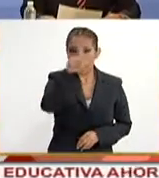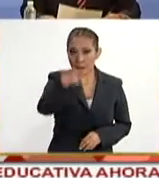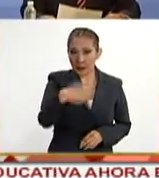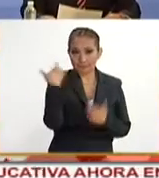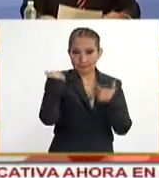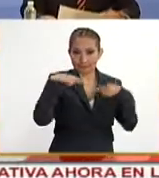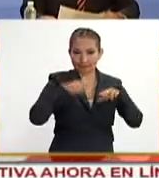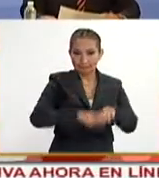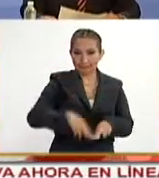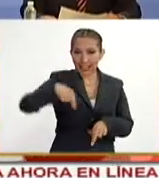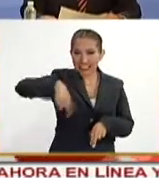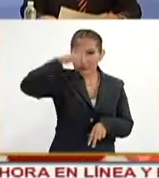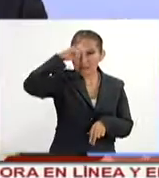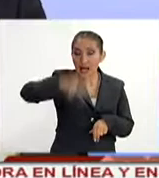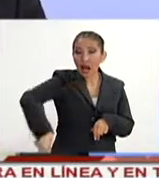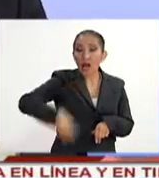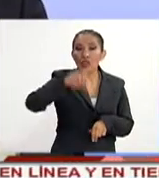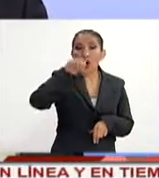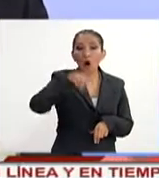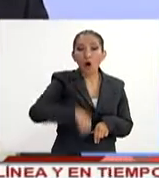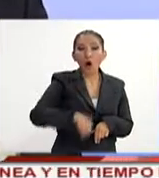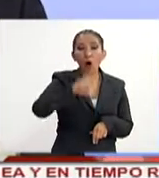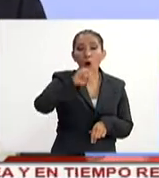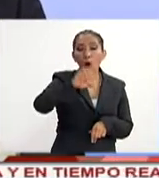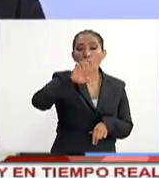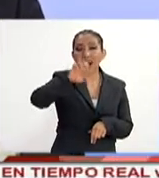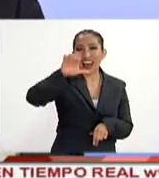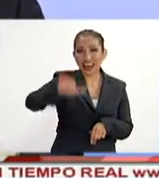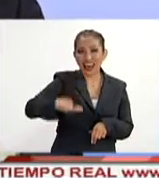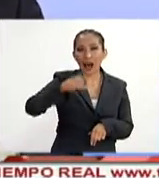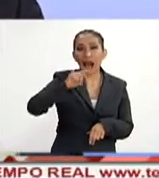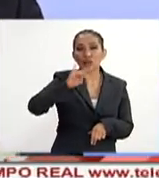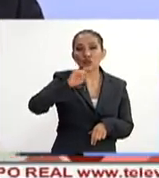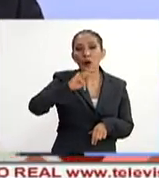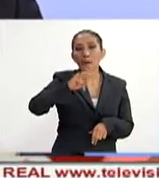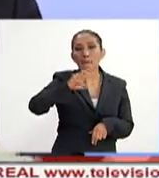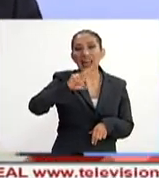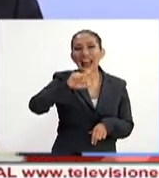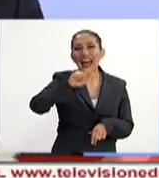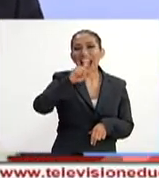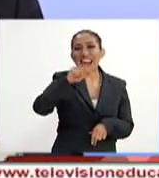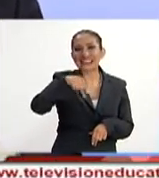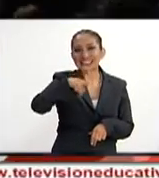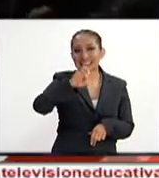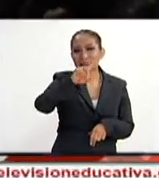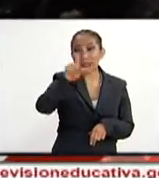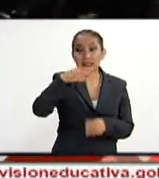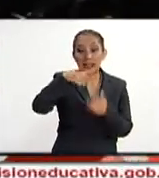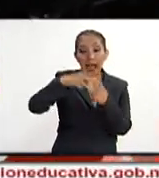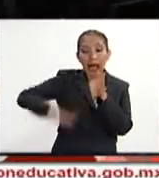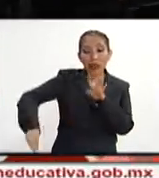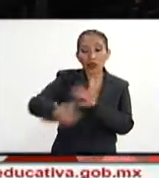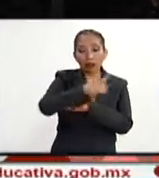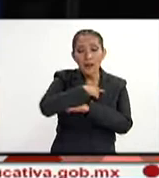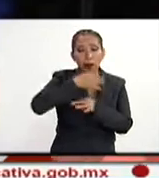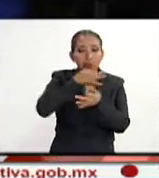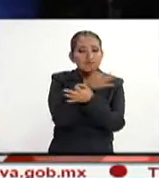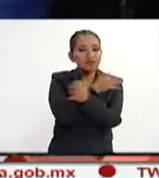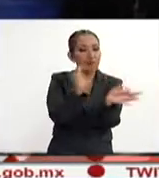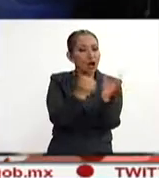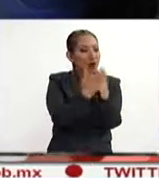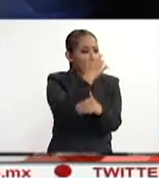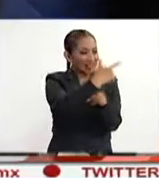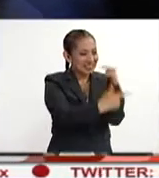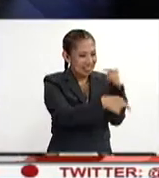el representante en México de la Organización de Estados Iberoamericanos, Arturo Velázquez, destacó que en la región se debe promover en las